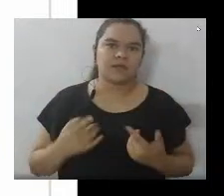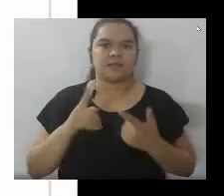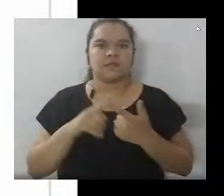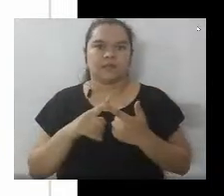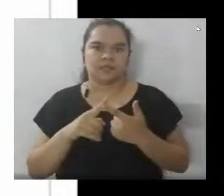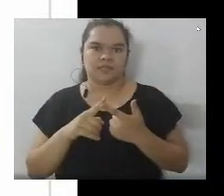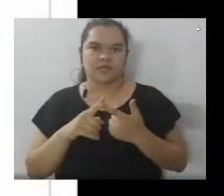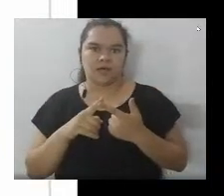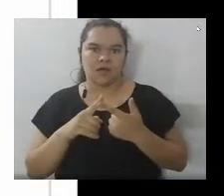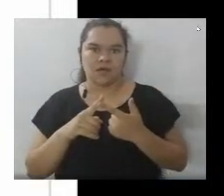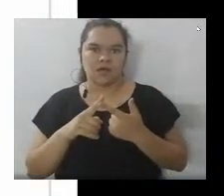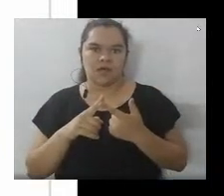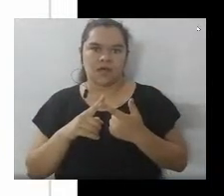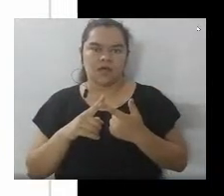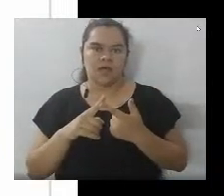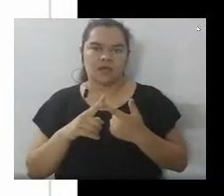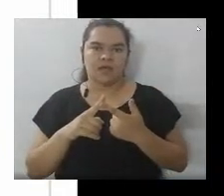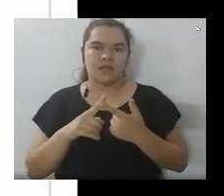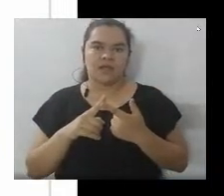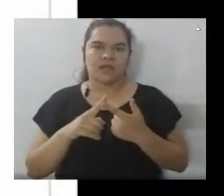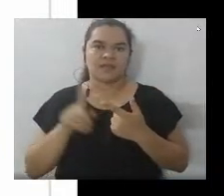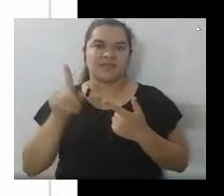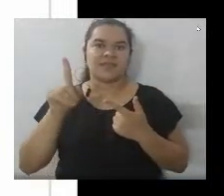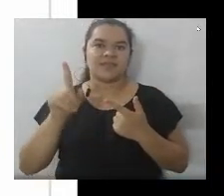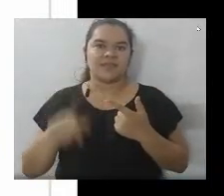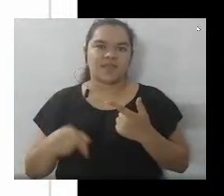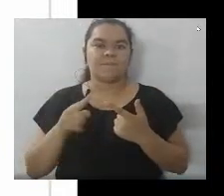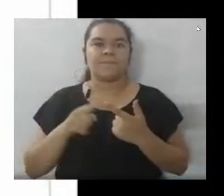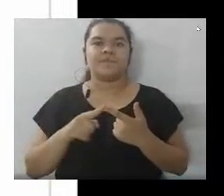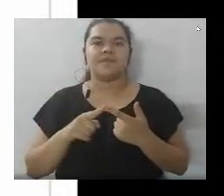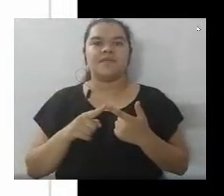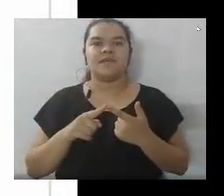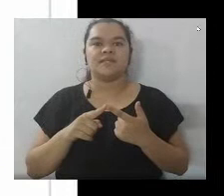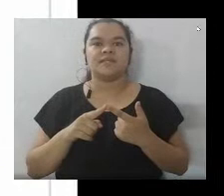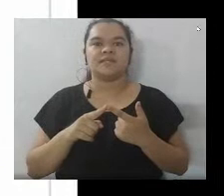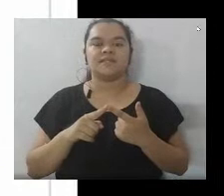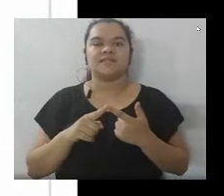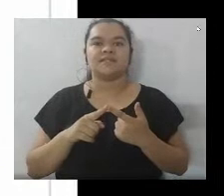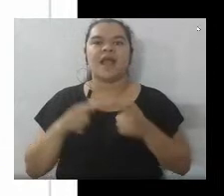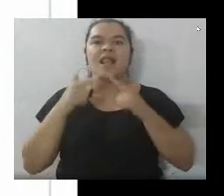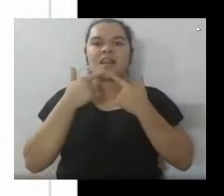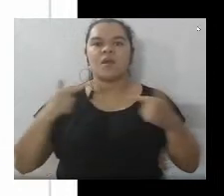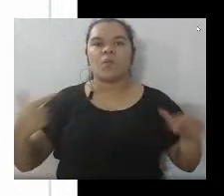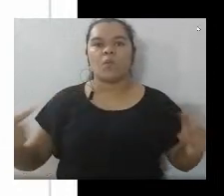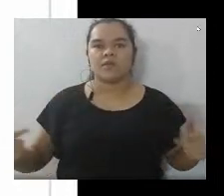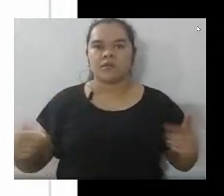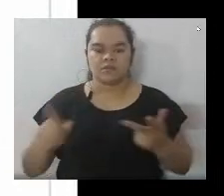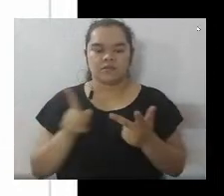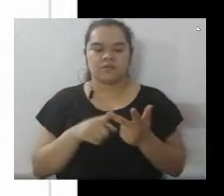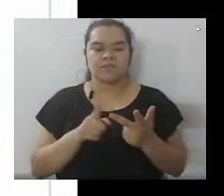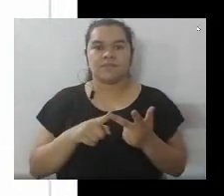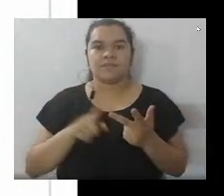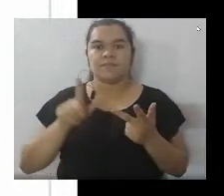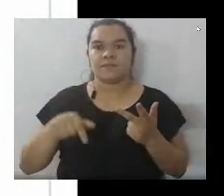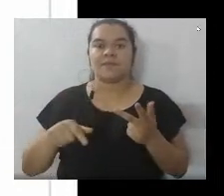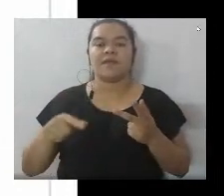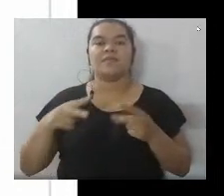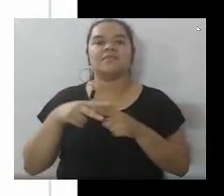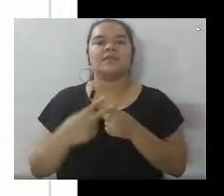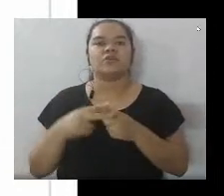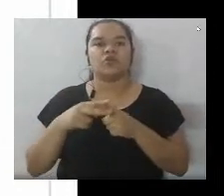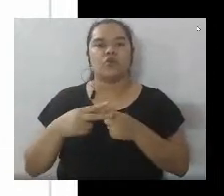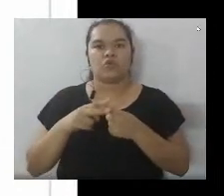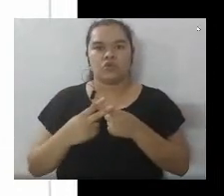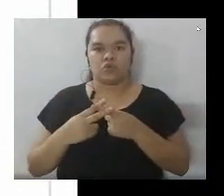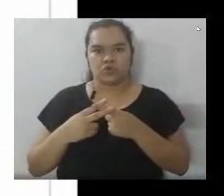la parte de como es expresión lingüística y la parte de tecnologías de